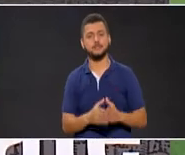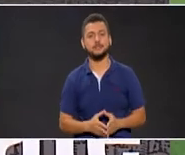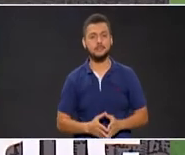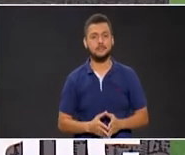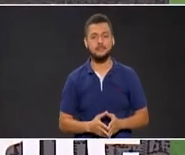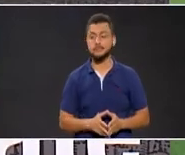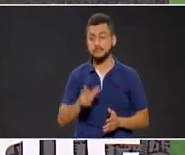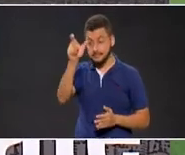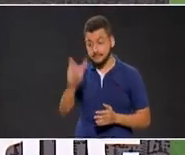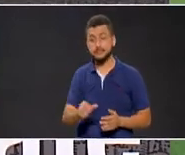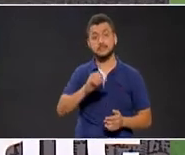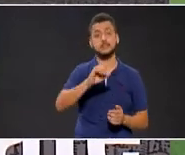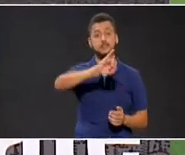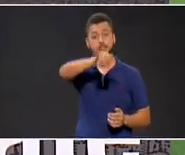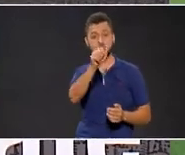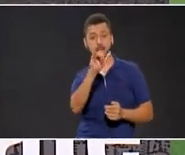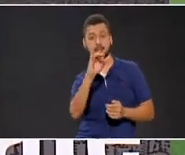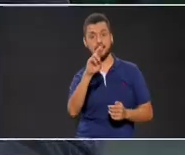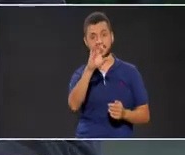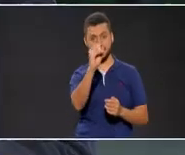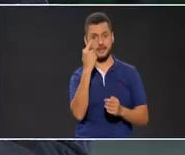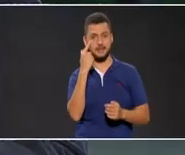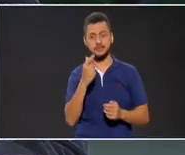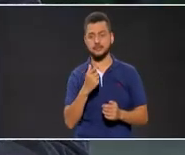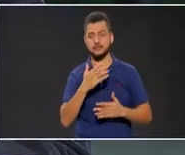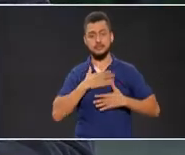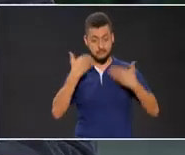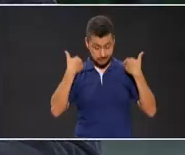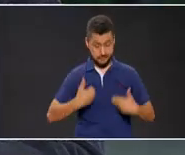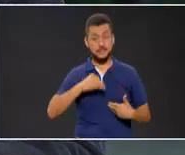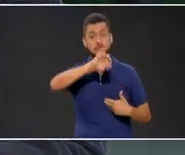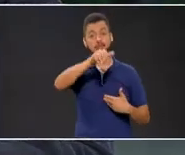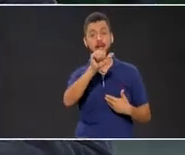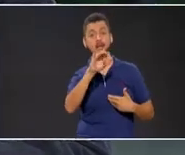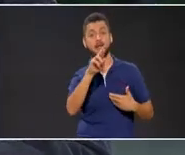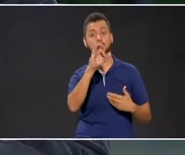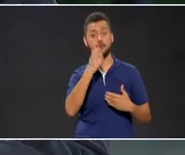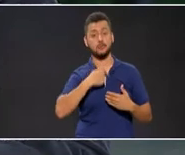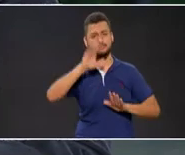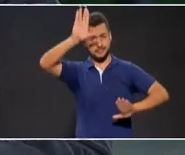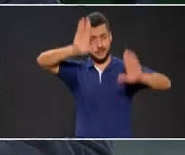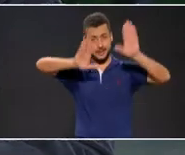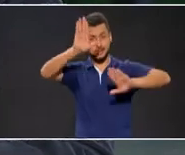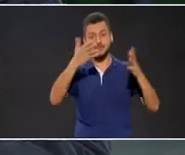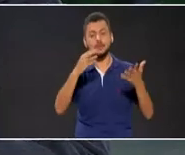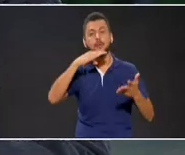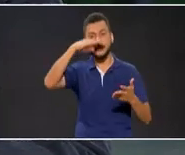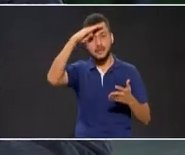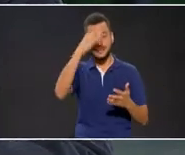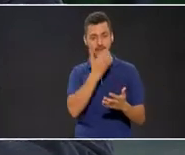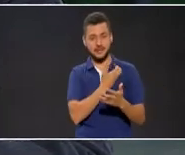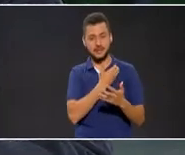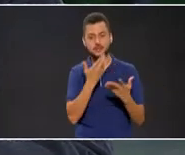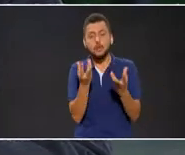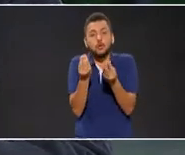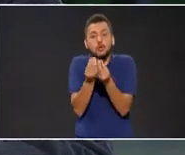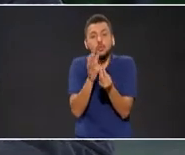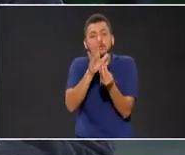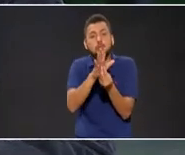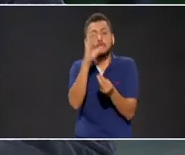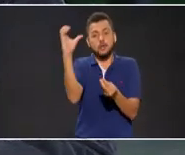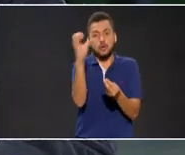jairo herrán vargas mi nombre es jairo herrán vargas soy candidato a la alcaldía de medellín por el movimiento político colombia humana unión